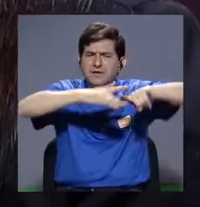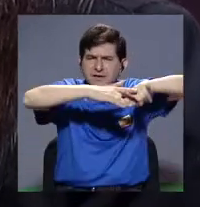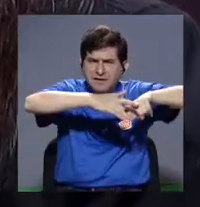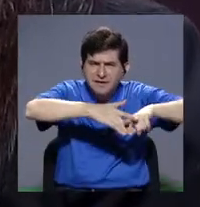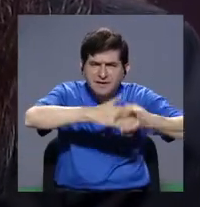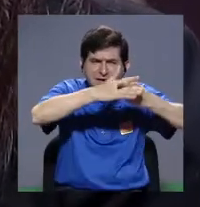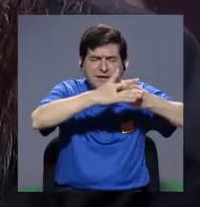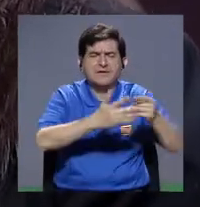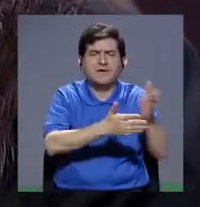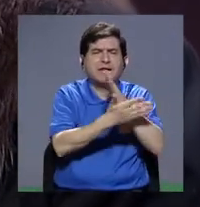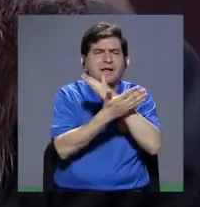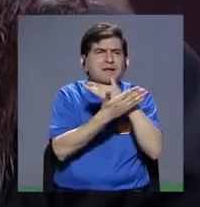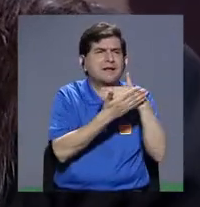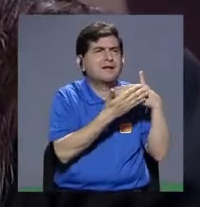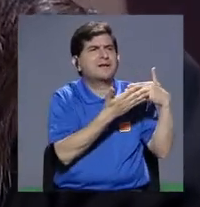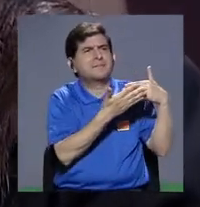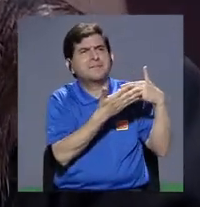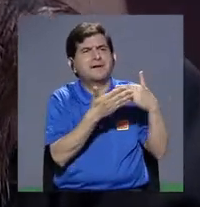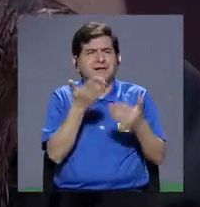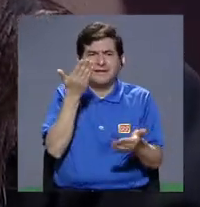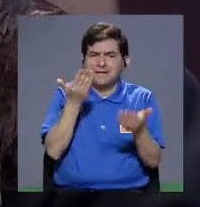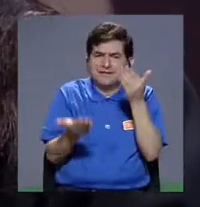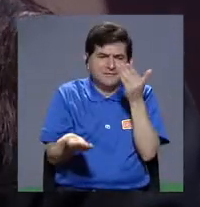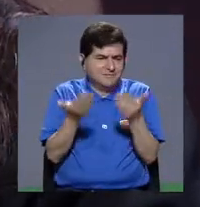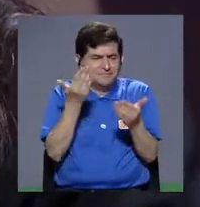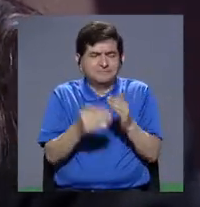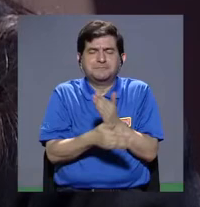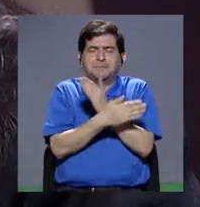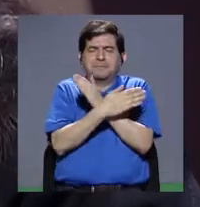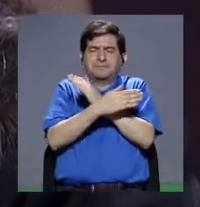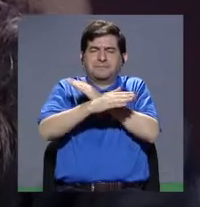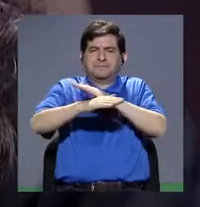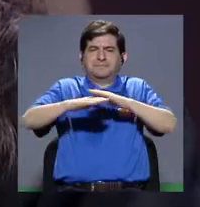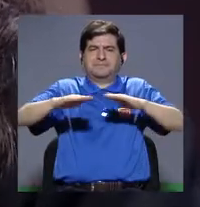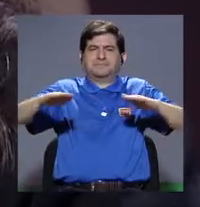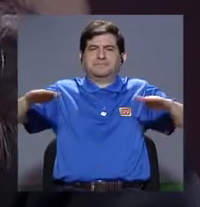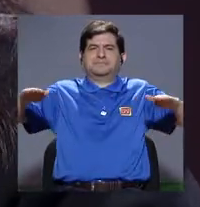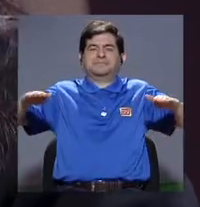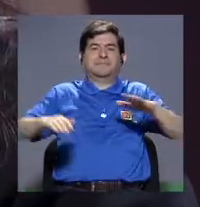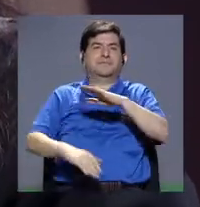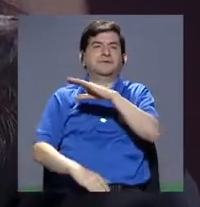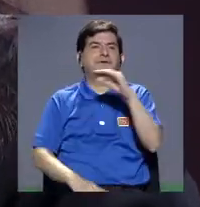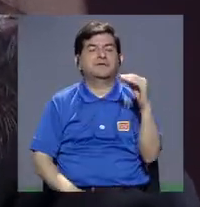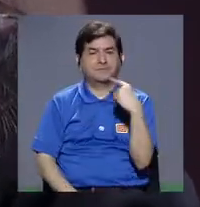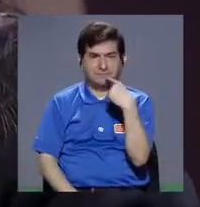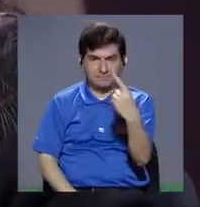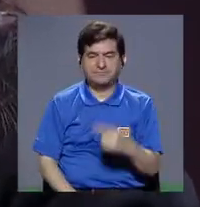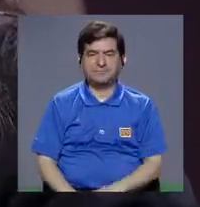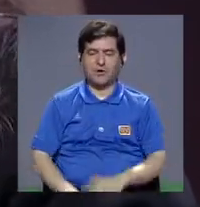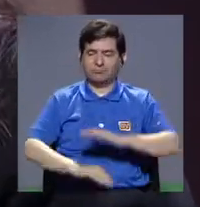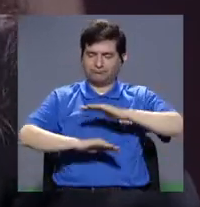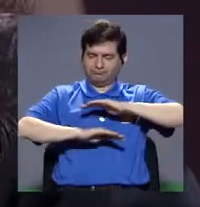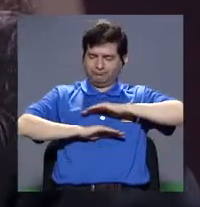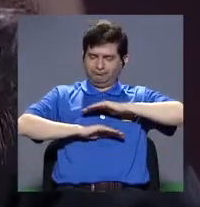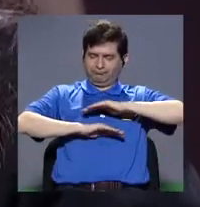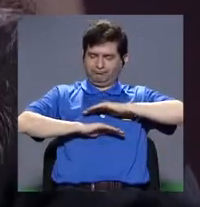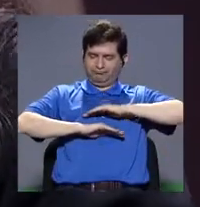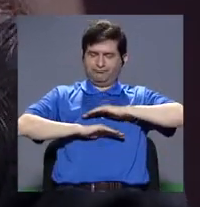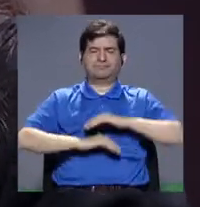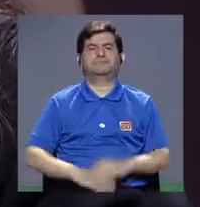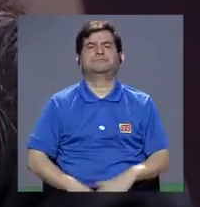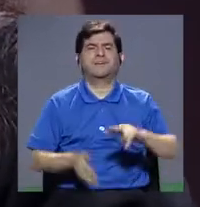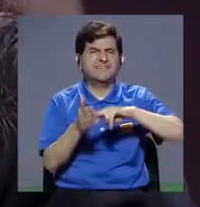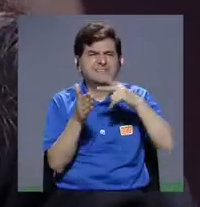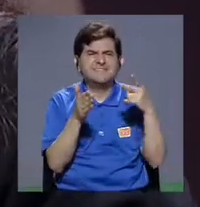orígenes en la parte esa parte de paz y de digámoslo así de confort que